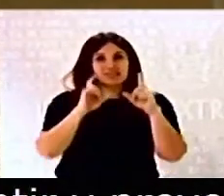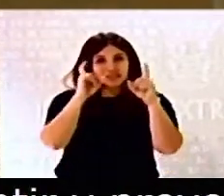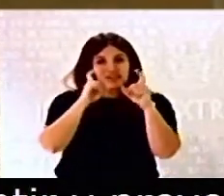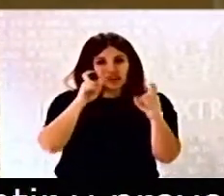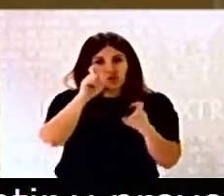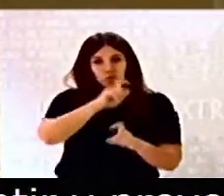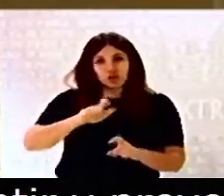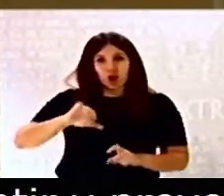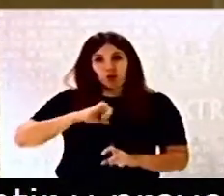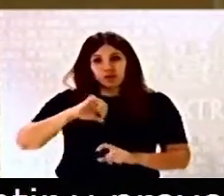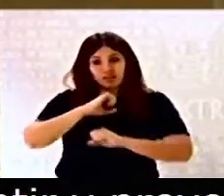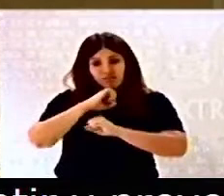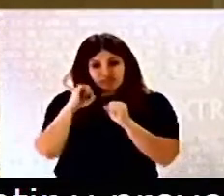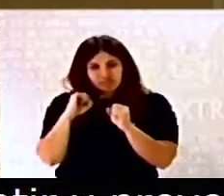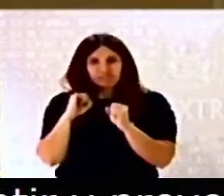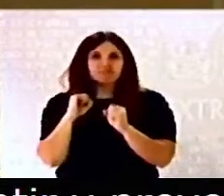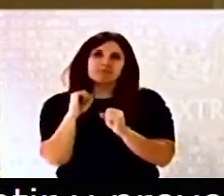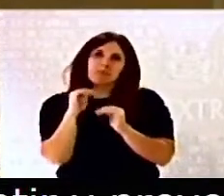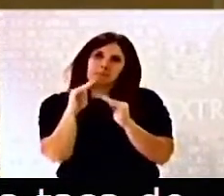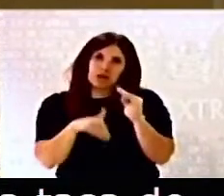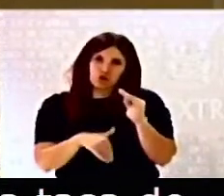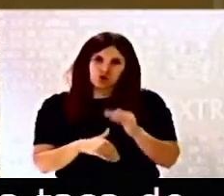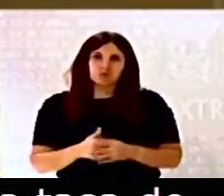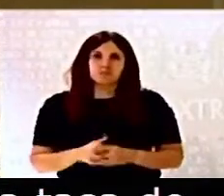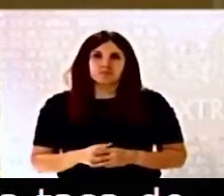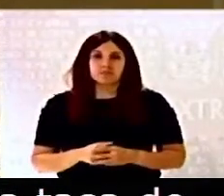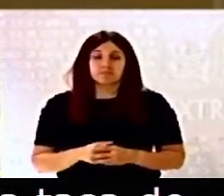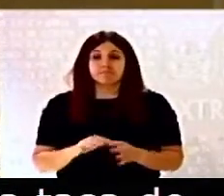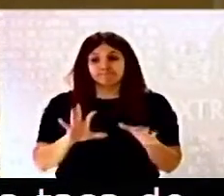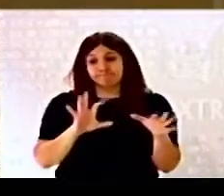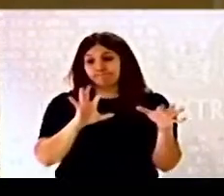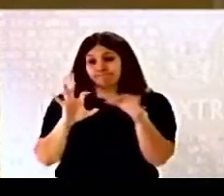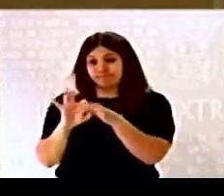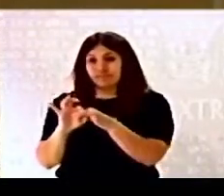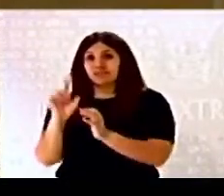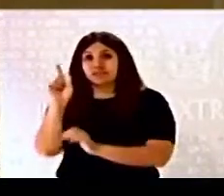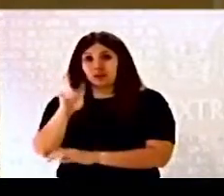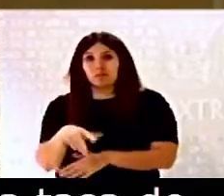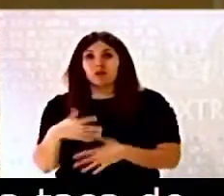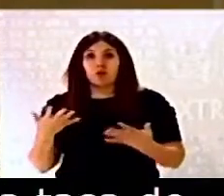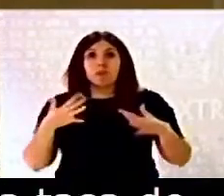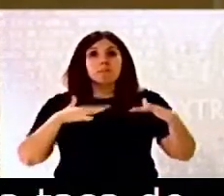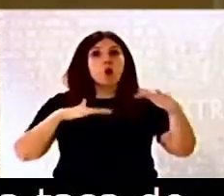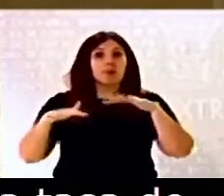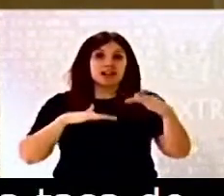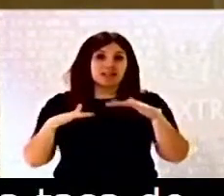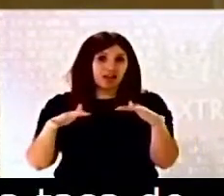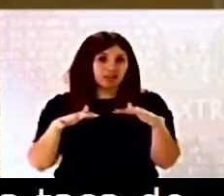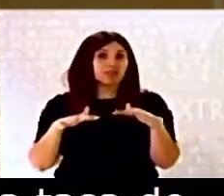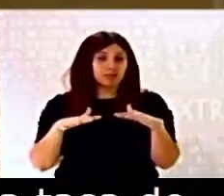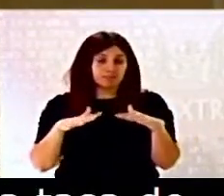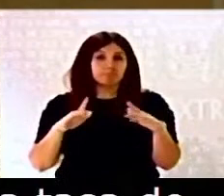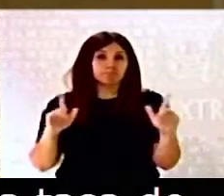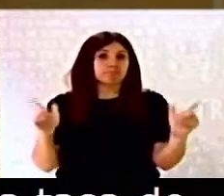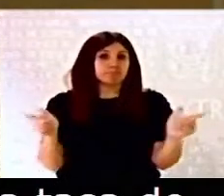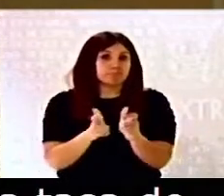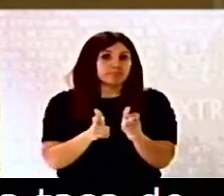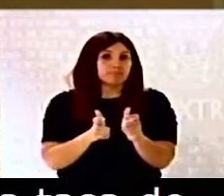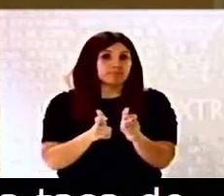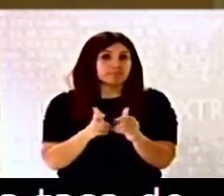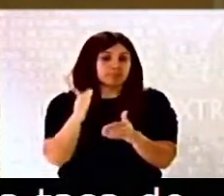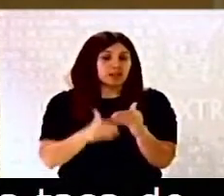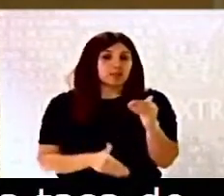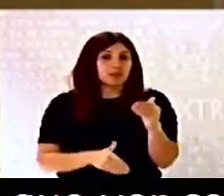muy altos, que evidentemente tienen que ver con la reducción de la movilidad, porque es lo que está provocando en